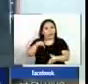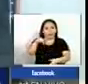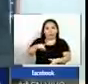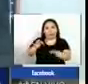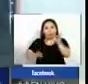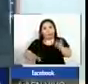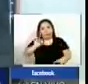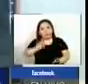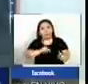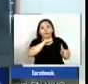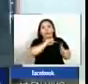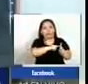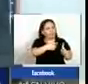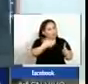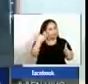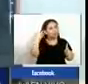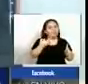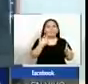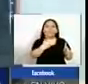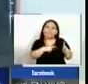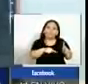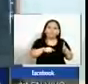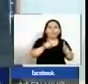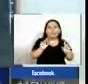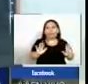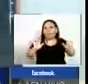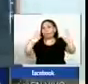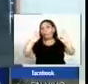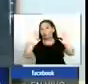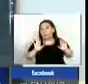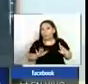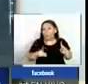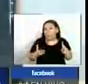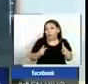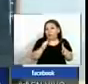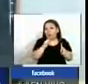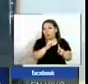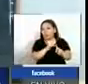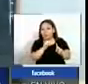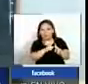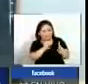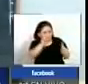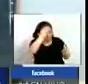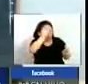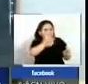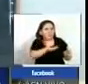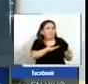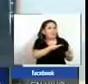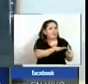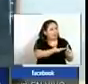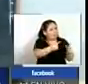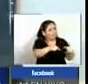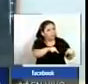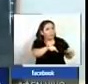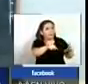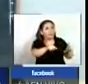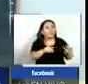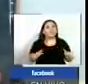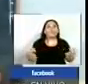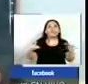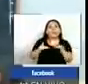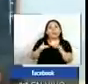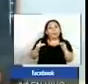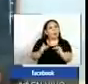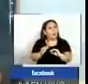que Martínez debe continuar detenido, pues a su juicio las condiciones que generaron decretar la detención provisional continúan. Además,